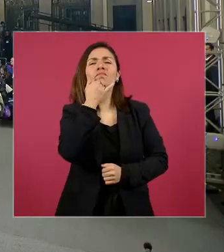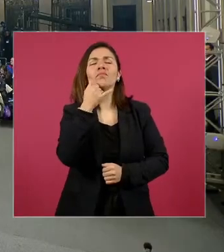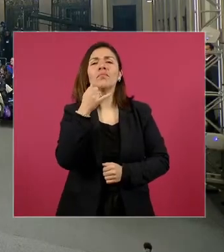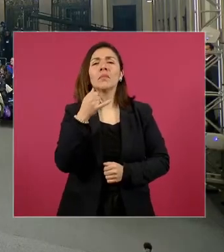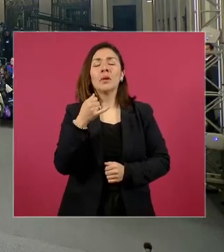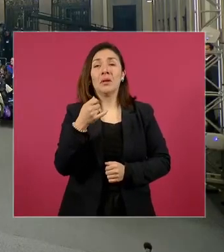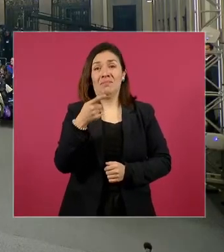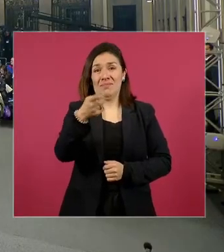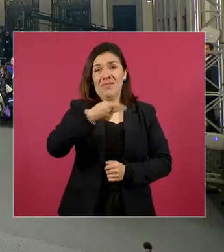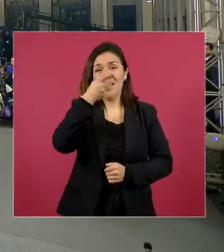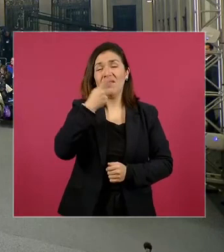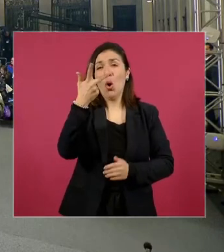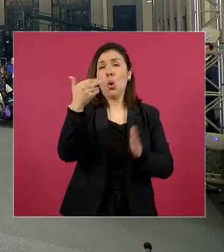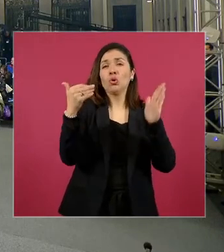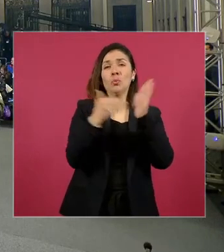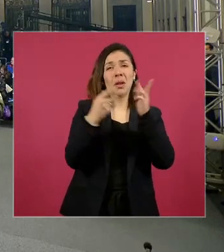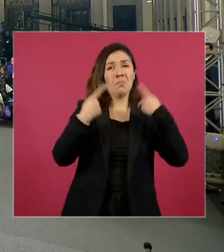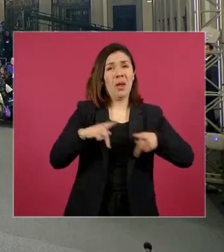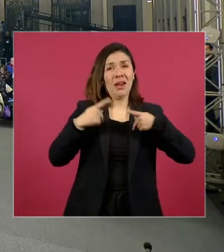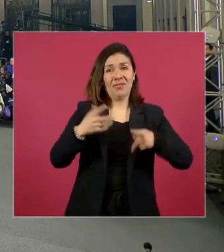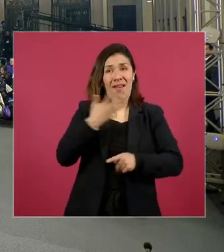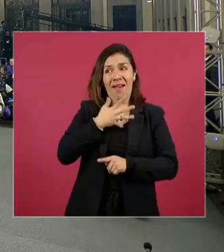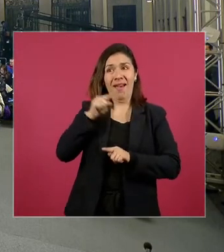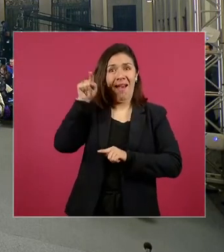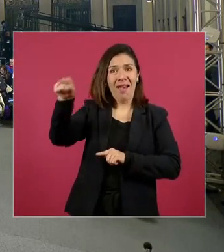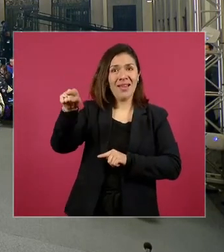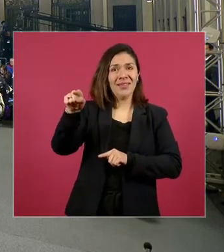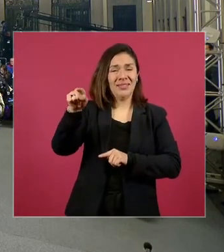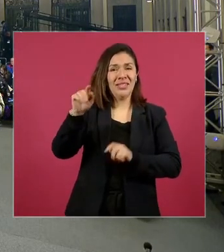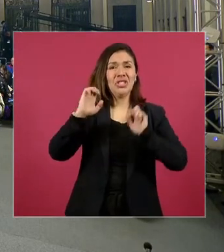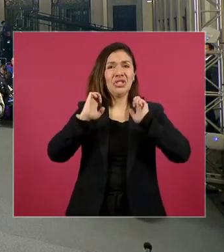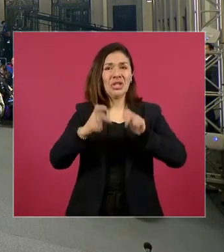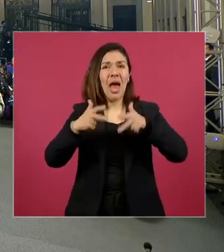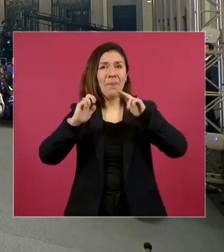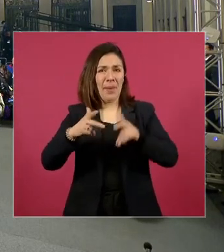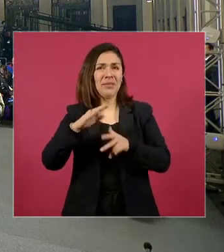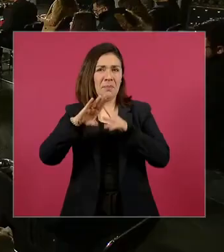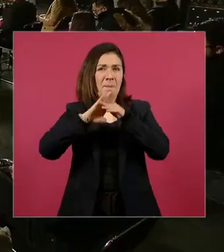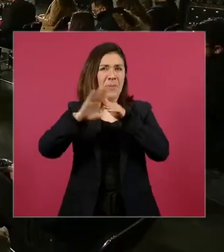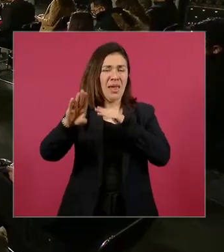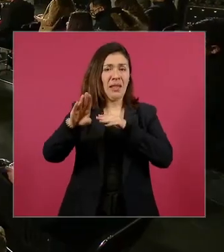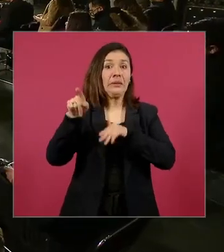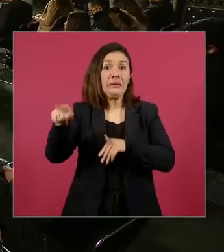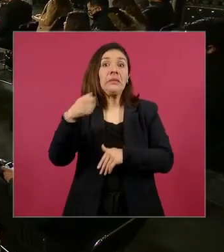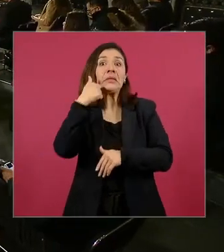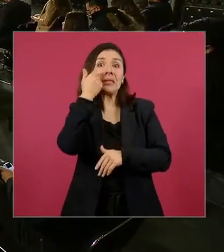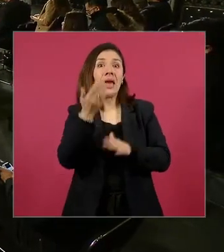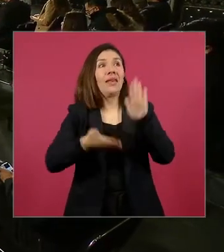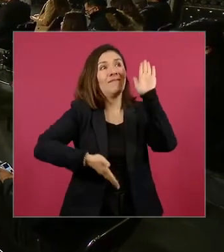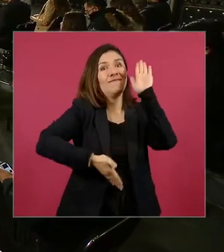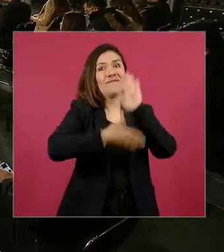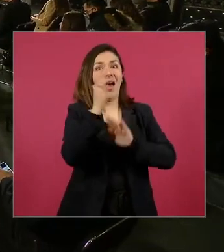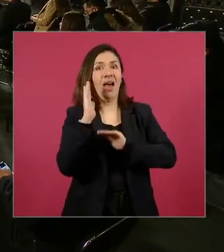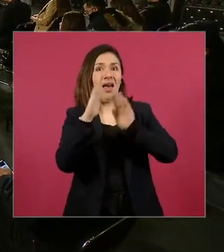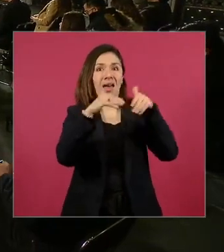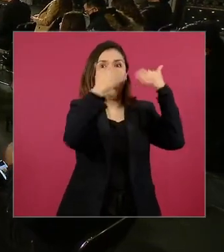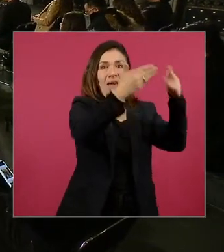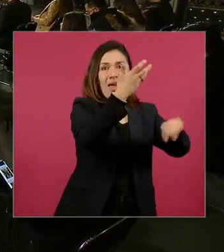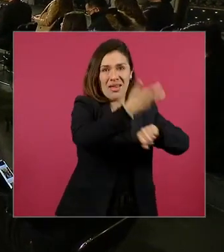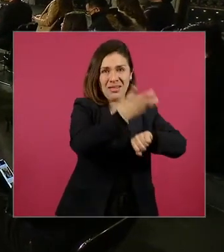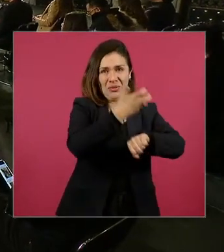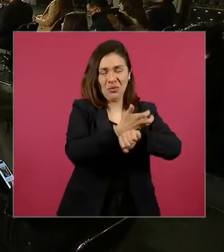de estos 8.000 migrantes que están en Chiapas, se hablaba de que, bueno, buscan cruzar la frontera hacia Estados Unidos, pero que también